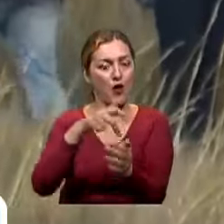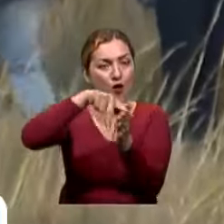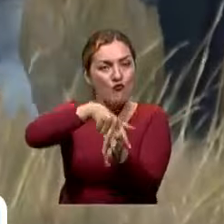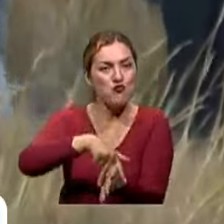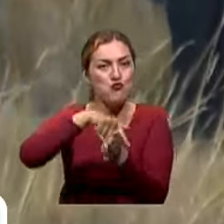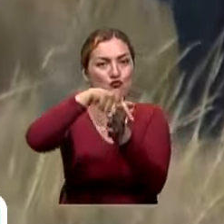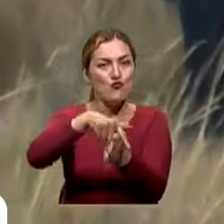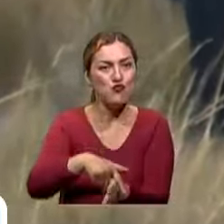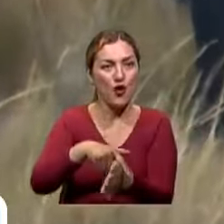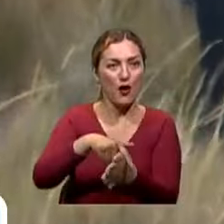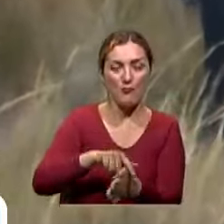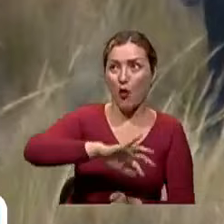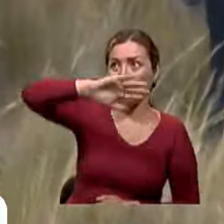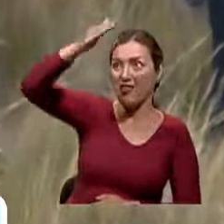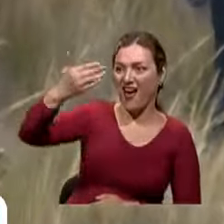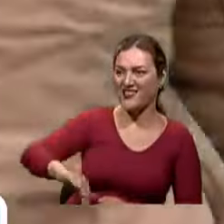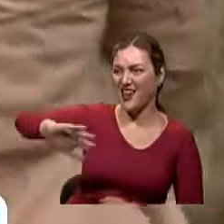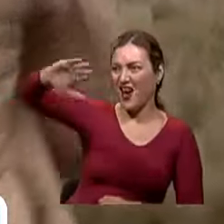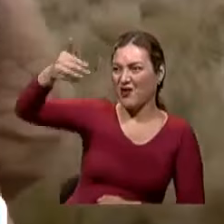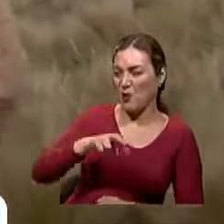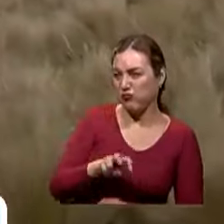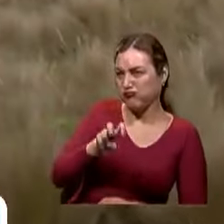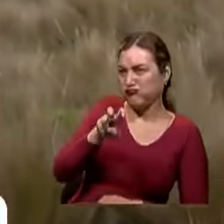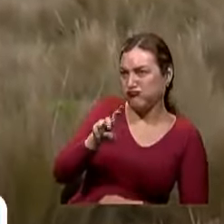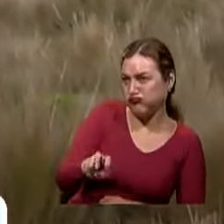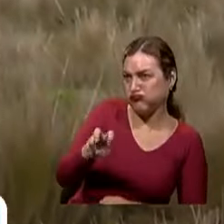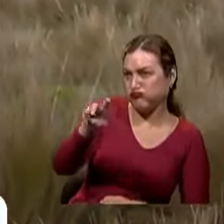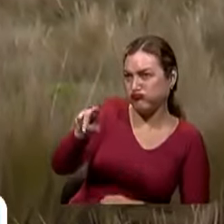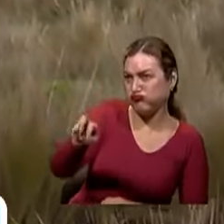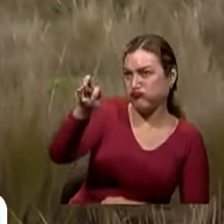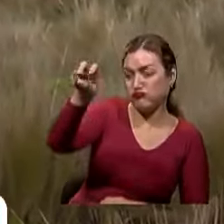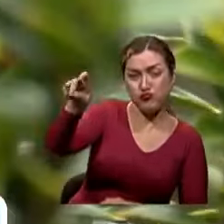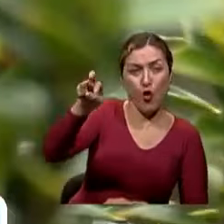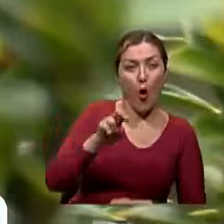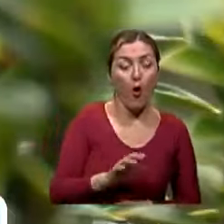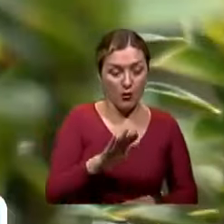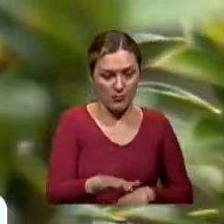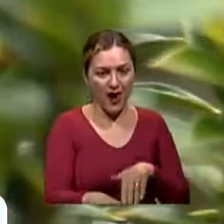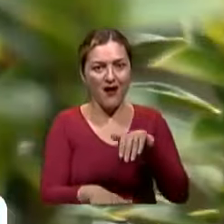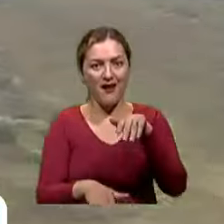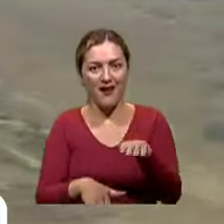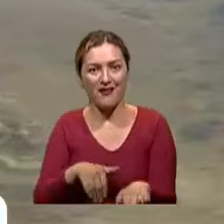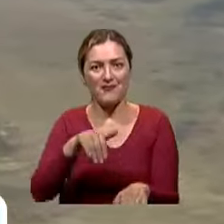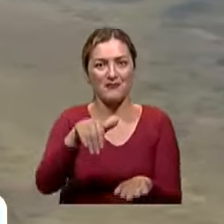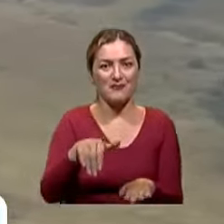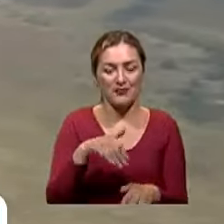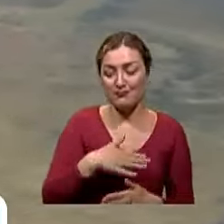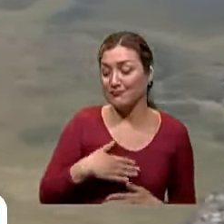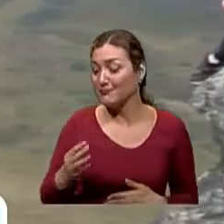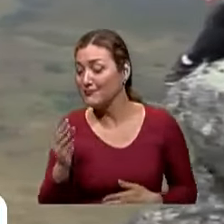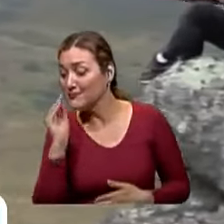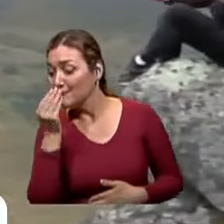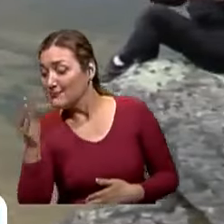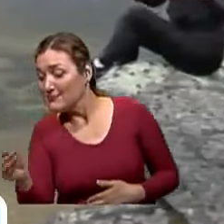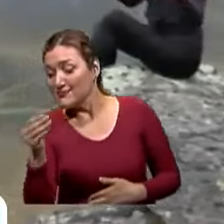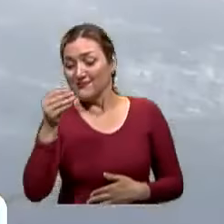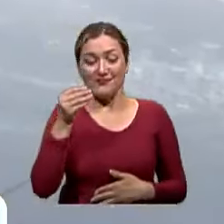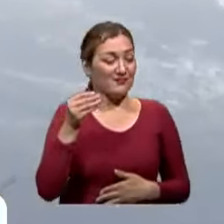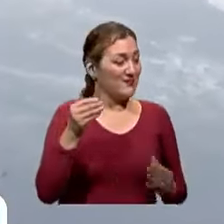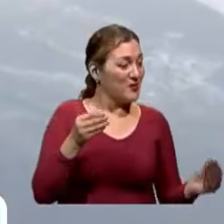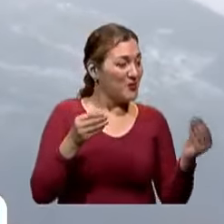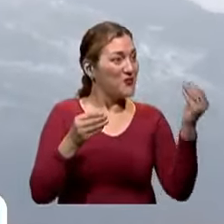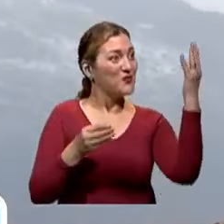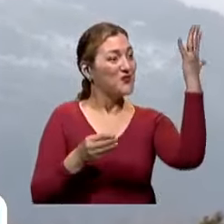hacer montañismo, caminata o senderismo. Cualquiera que escoja servirá para disfrutar de la flora, fauna y, si el clima